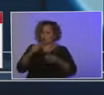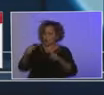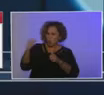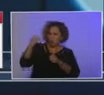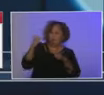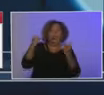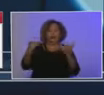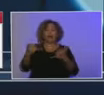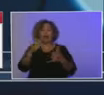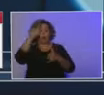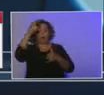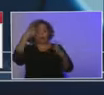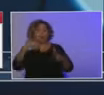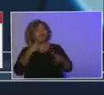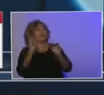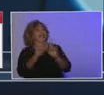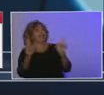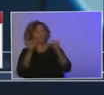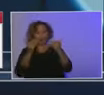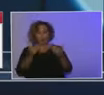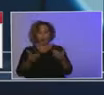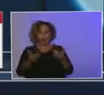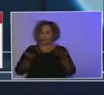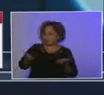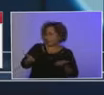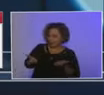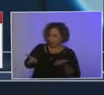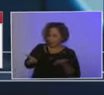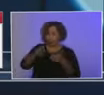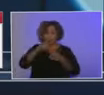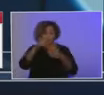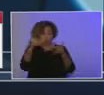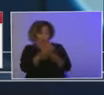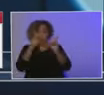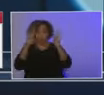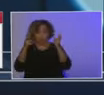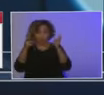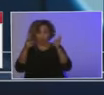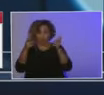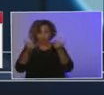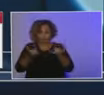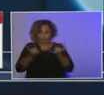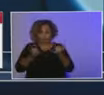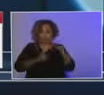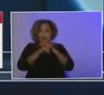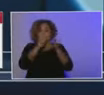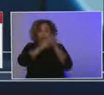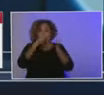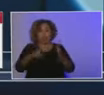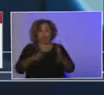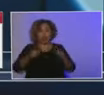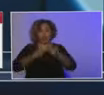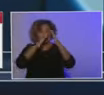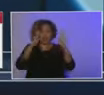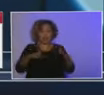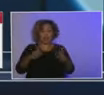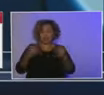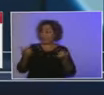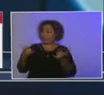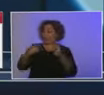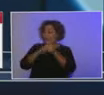restricciones y ahora ella dice que están listos, pero Trinchet, el reciente de vivienda, dice eso es lo que nos